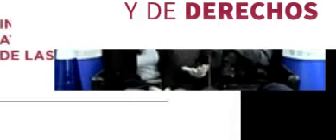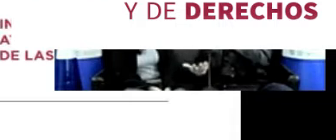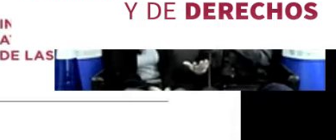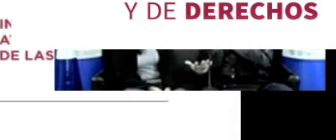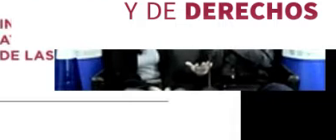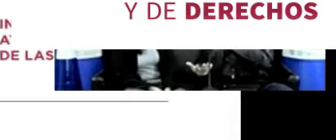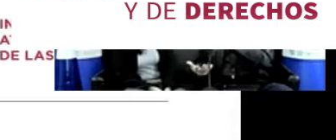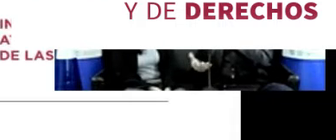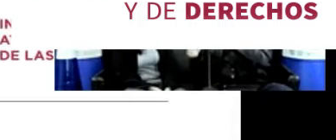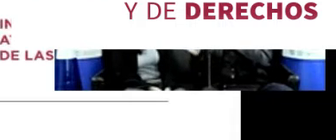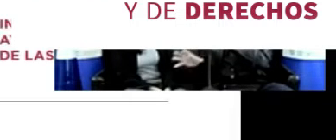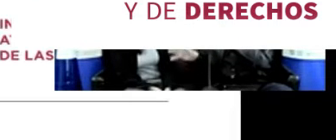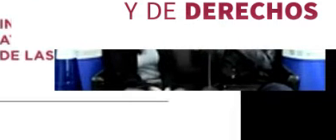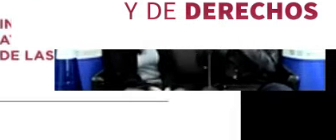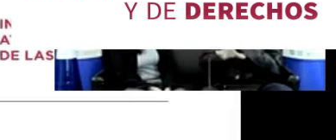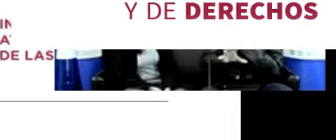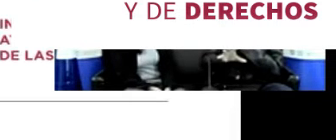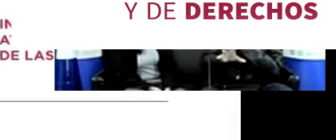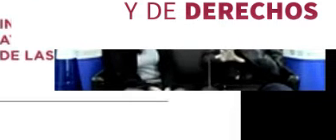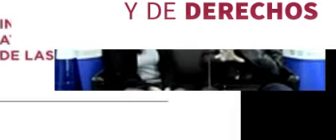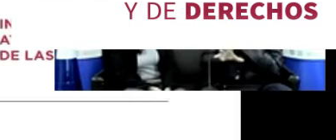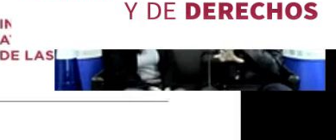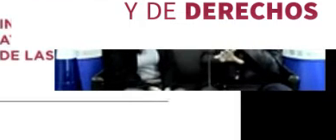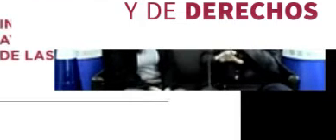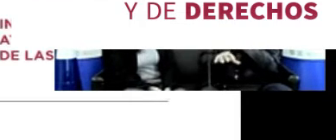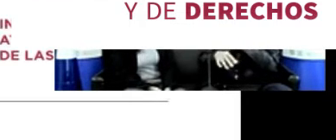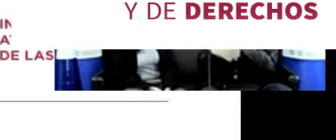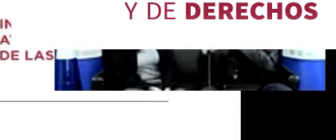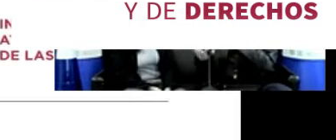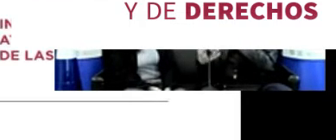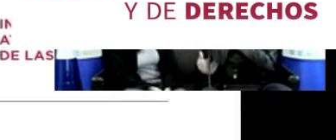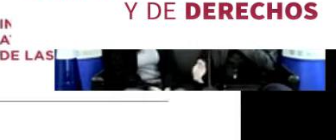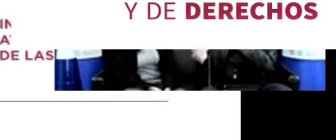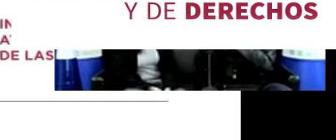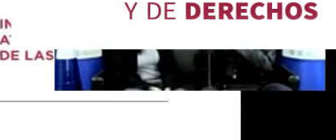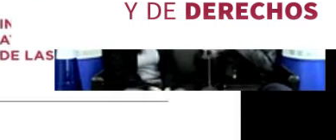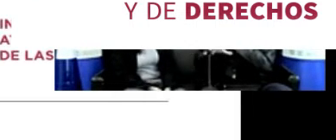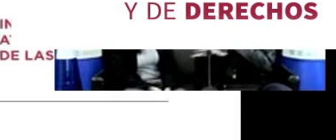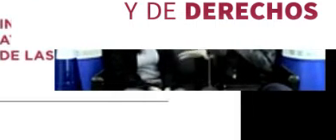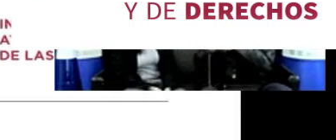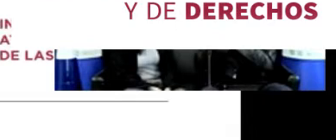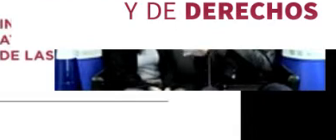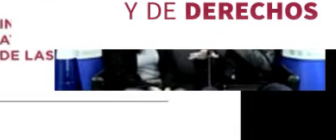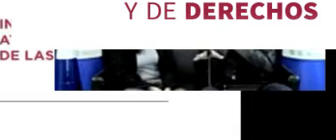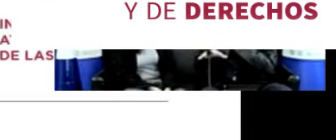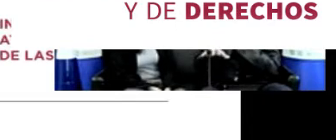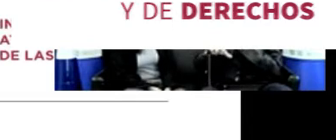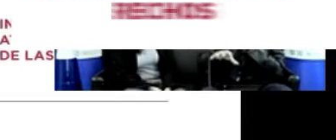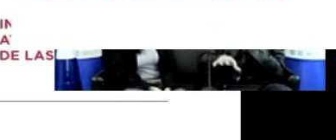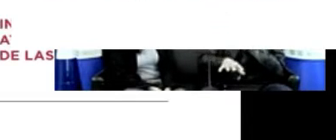la ambigüedad y lograrlo mover de lo que llamamos la precontemplación, que es la negación, la